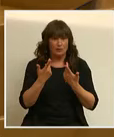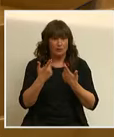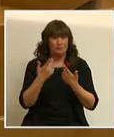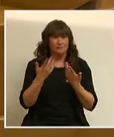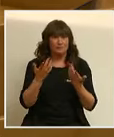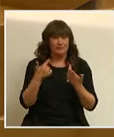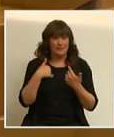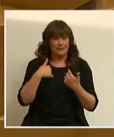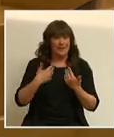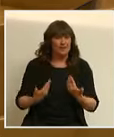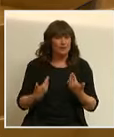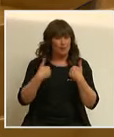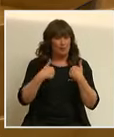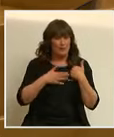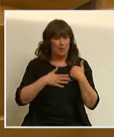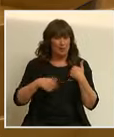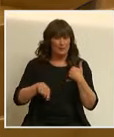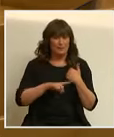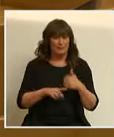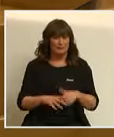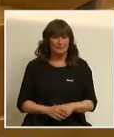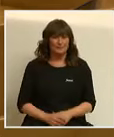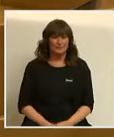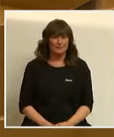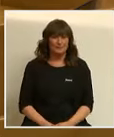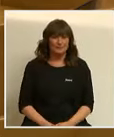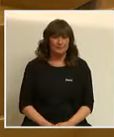también nuestra responsabilidad.